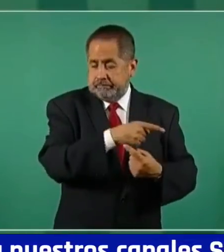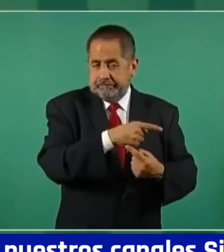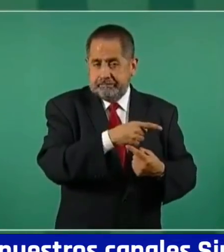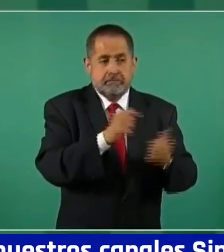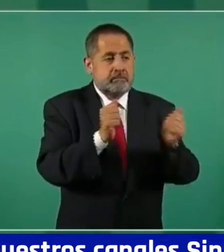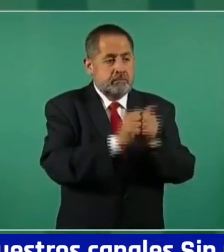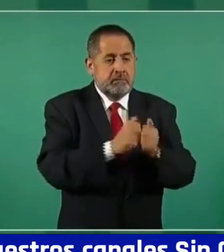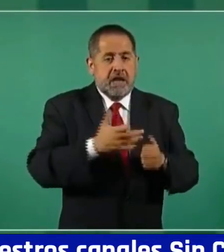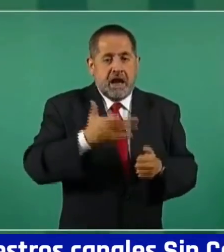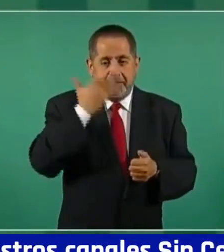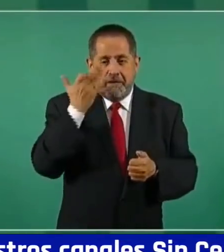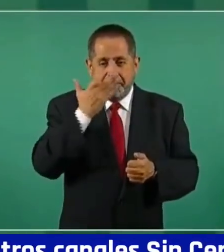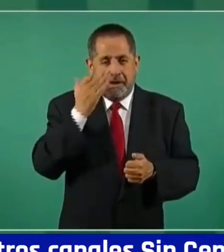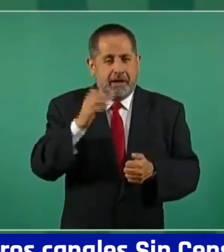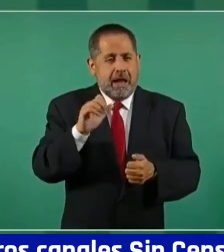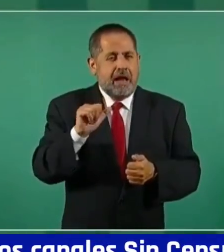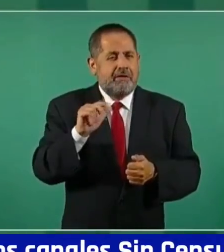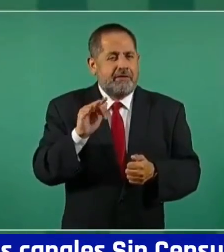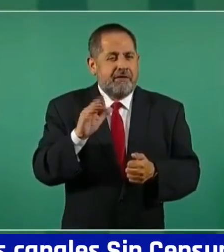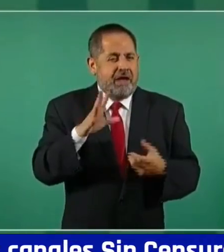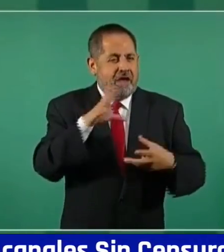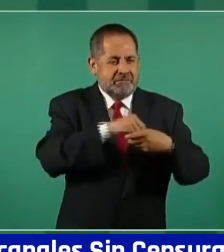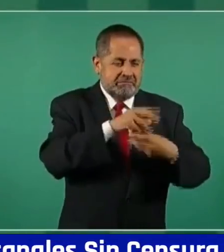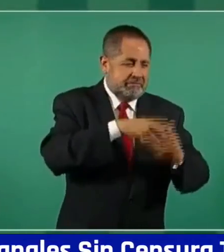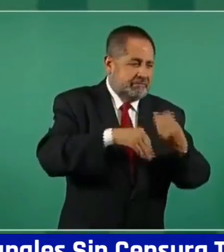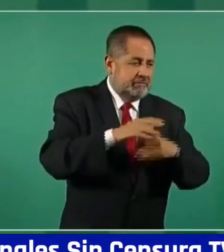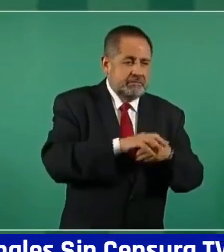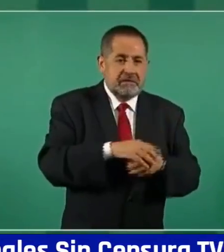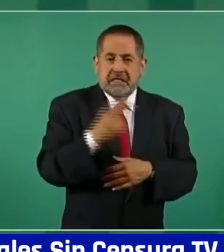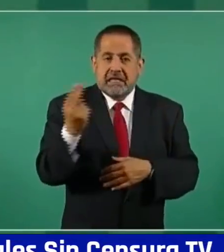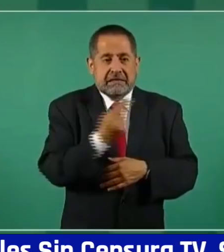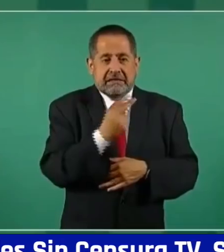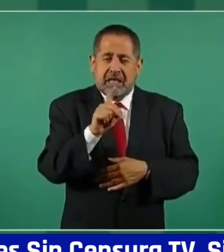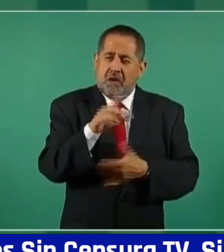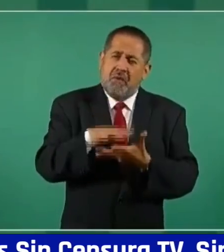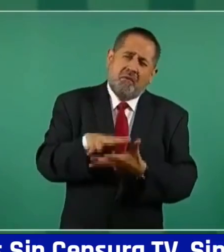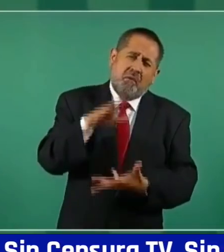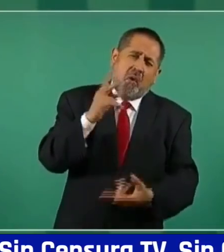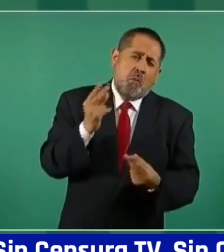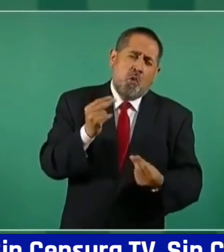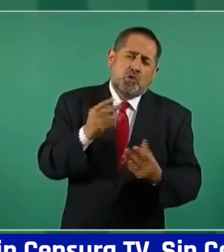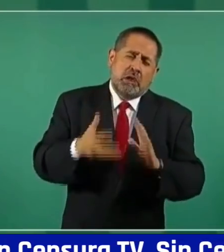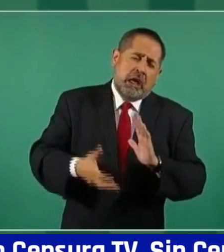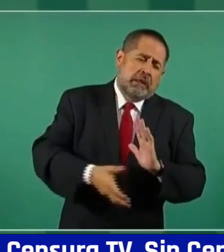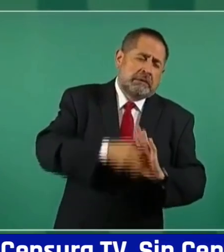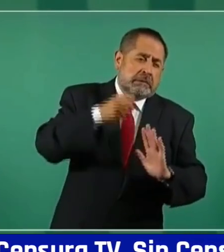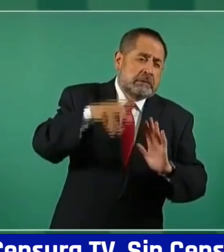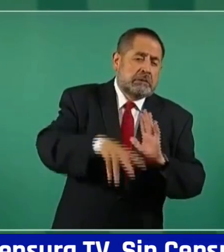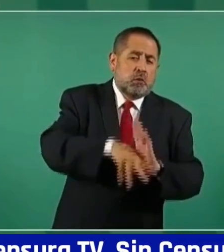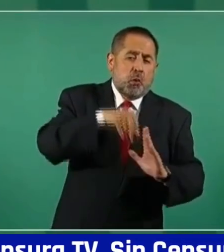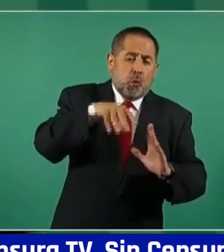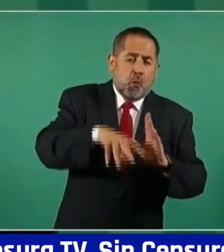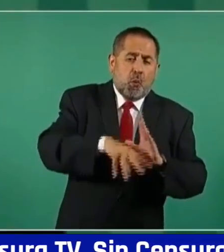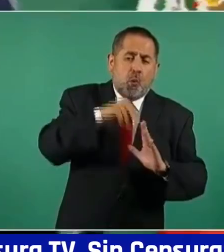con alfalfa significa consumir muchísima agua, pero eso